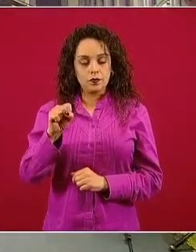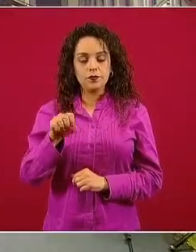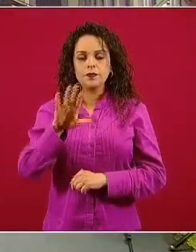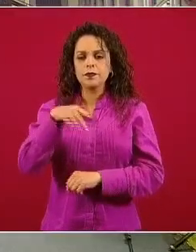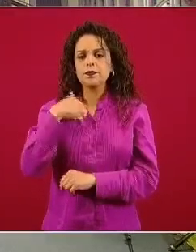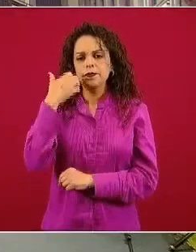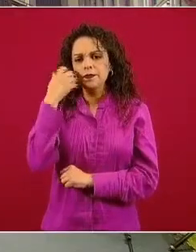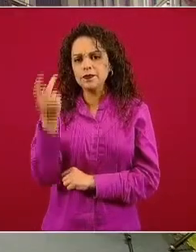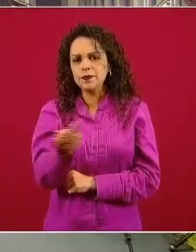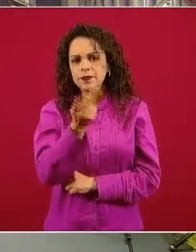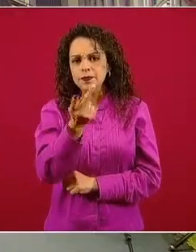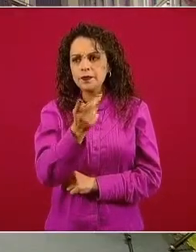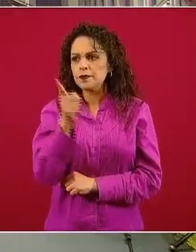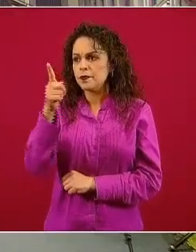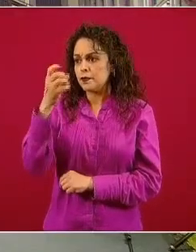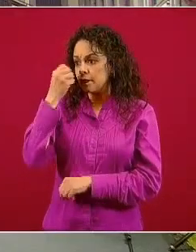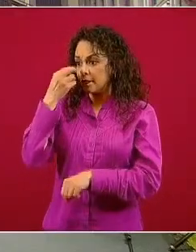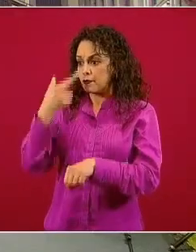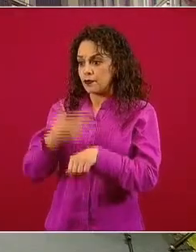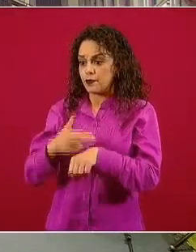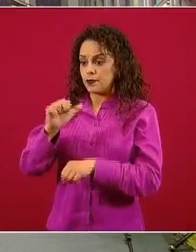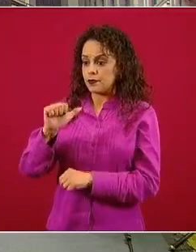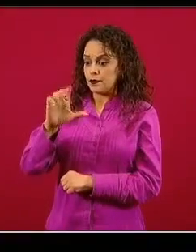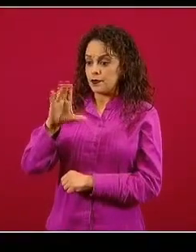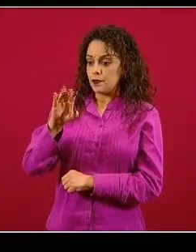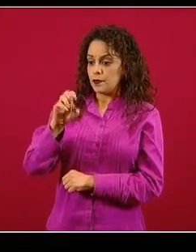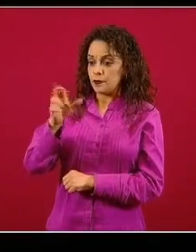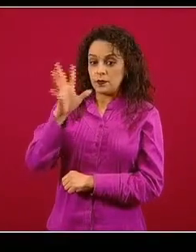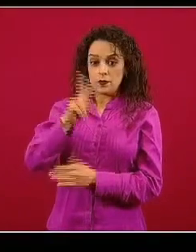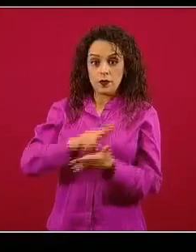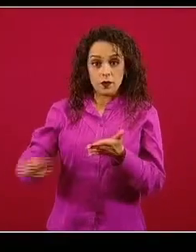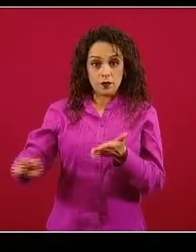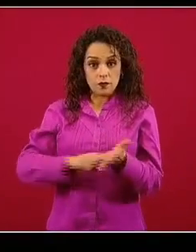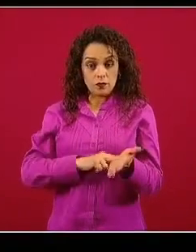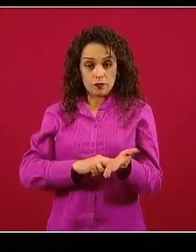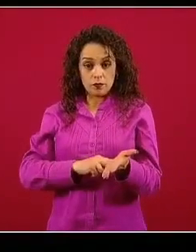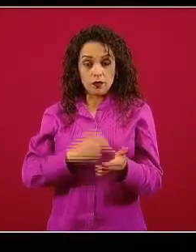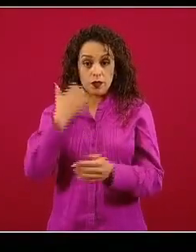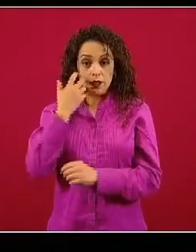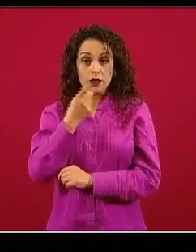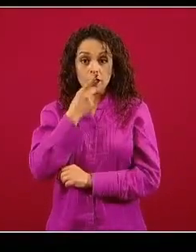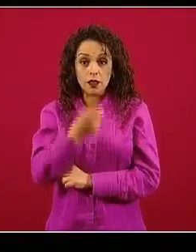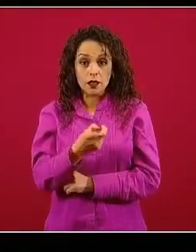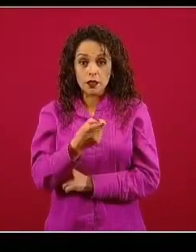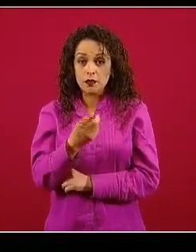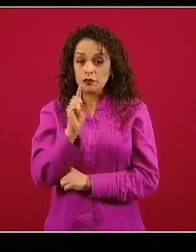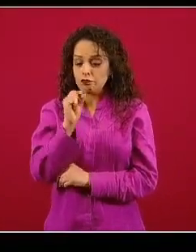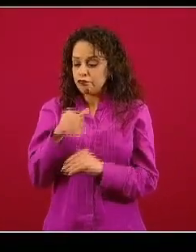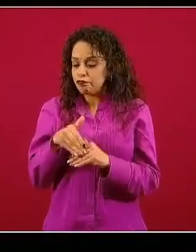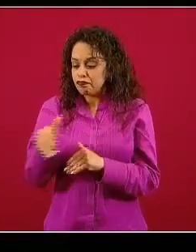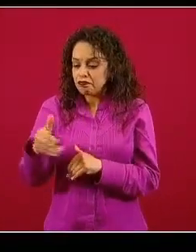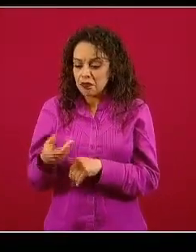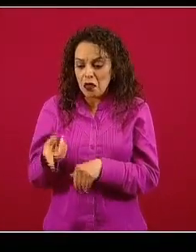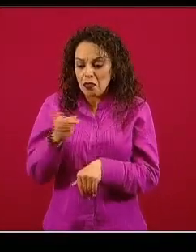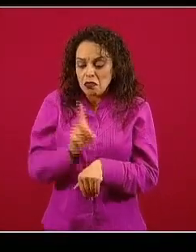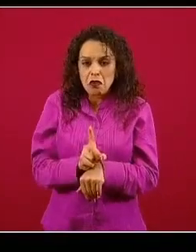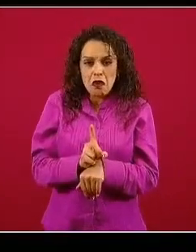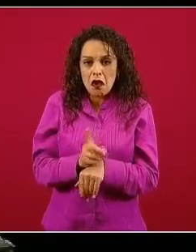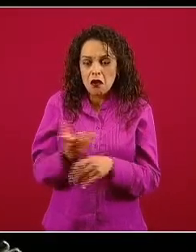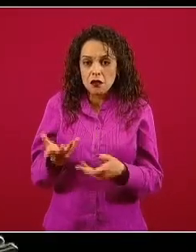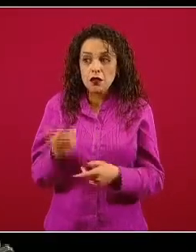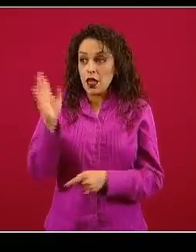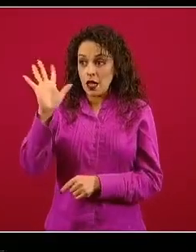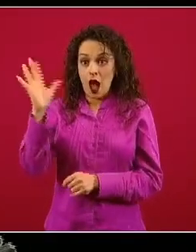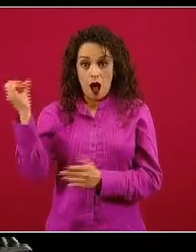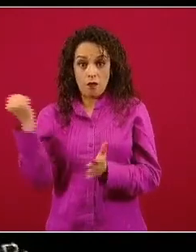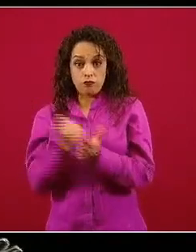el secretario del COSER, hablamos que ya es cuestión nada más de días para que COFEPRIS pues dé la autorización necesaria,